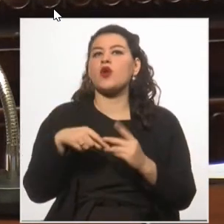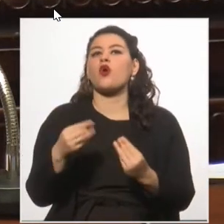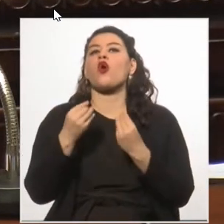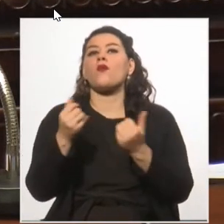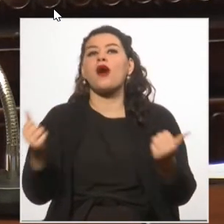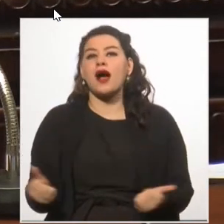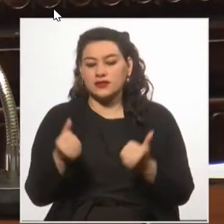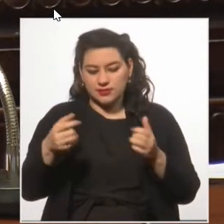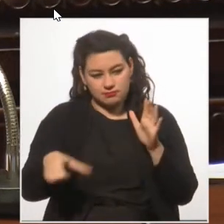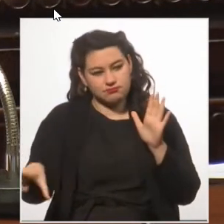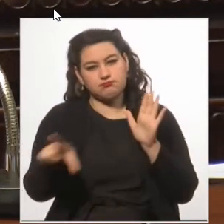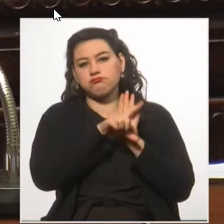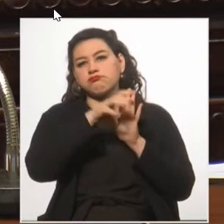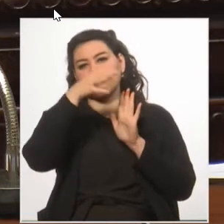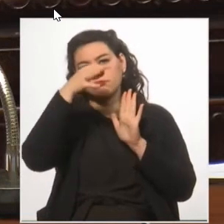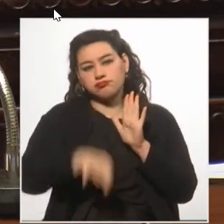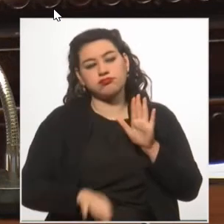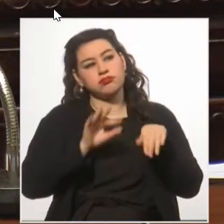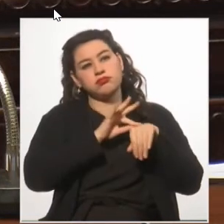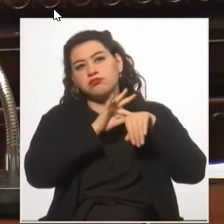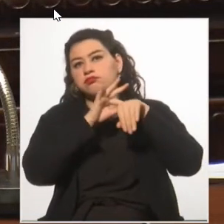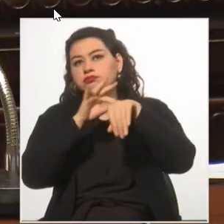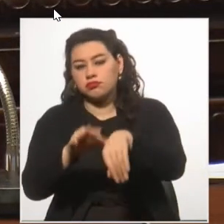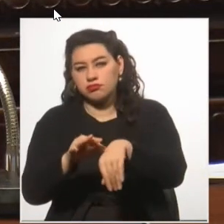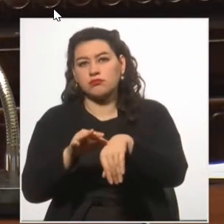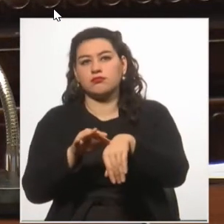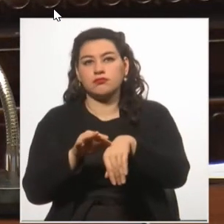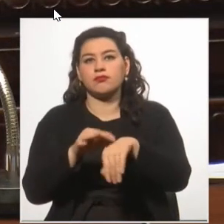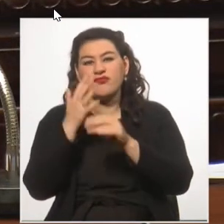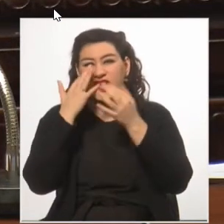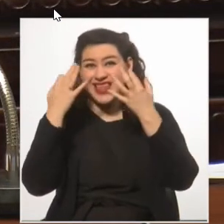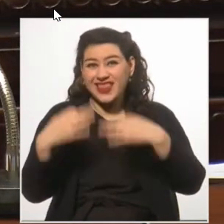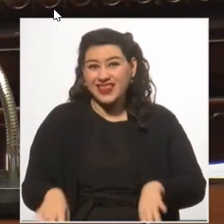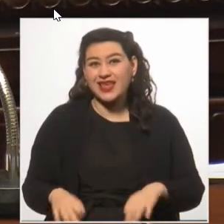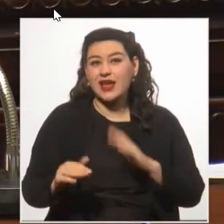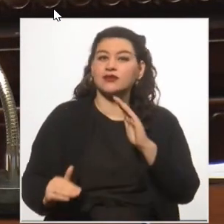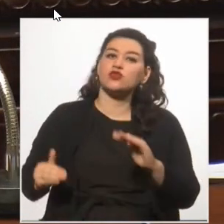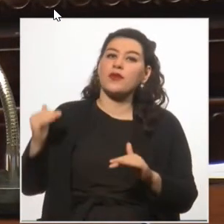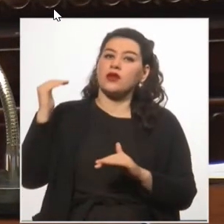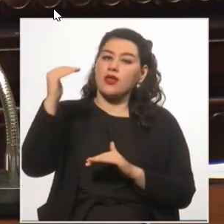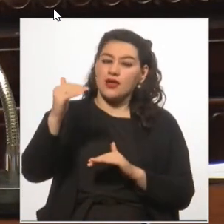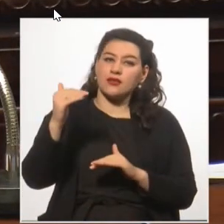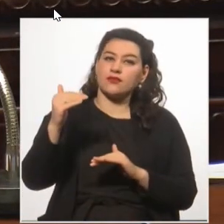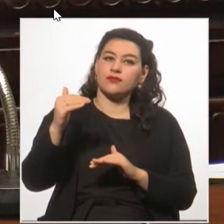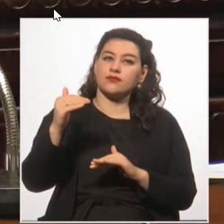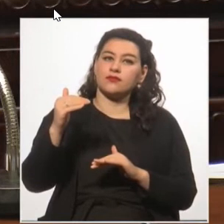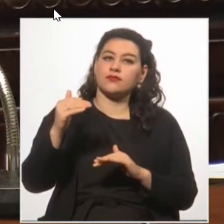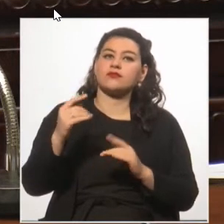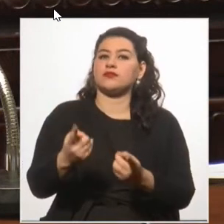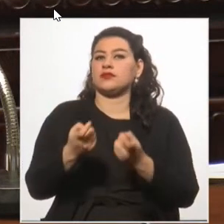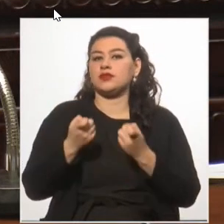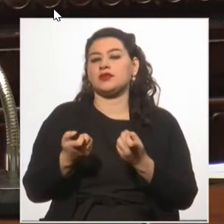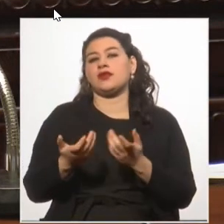ejercer legítimamente su dirección, para ser verdaderas, las superioridades han de